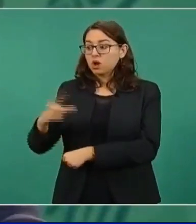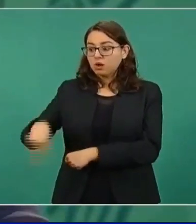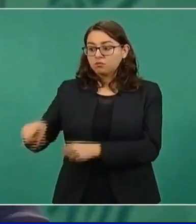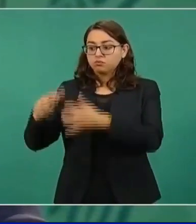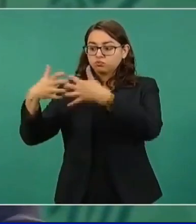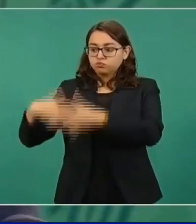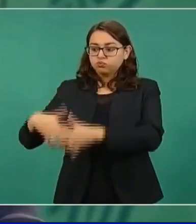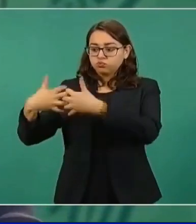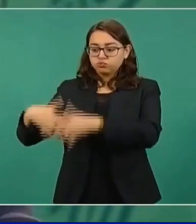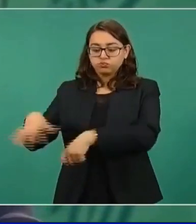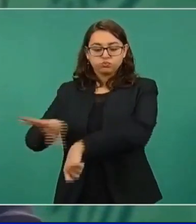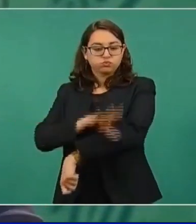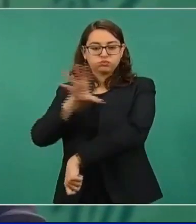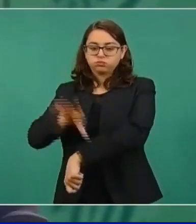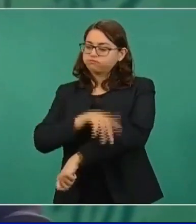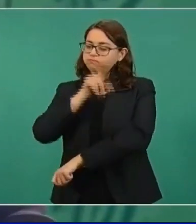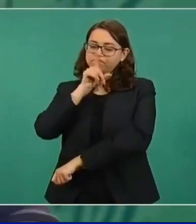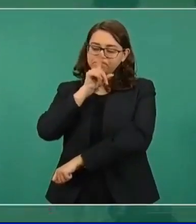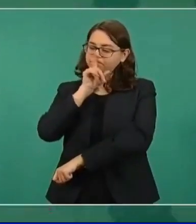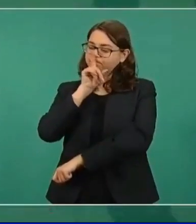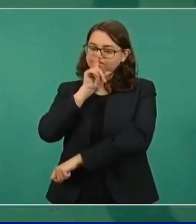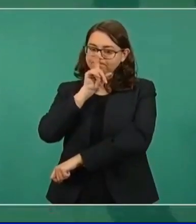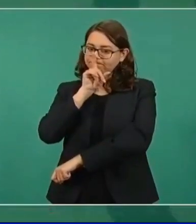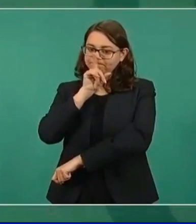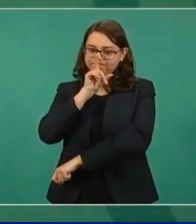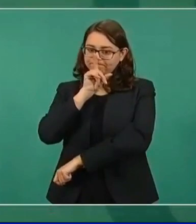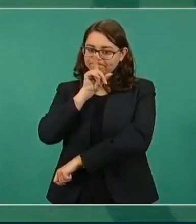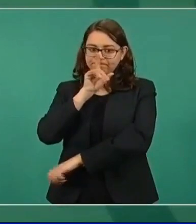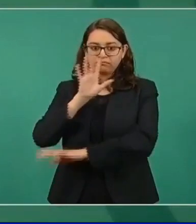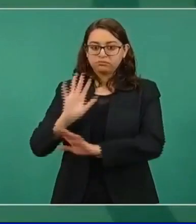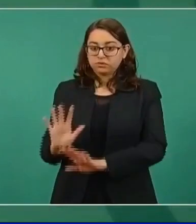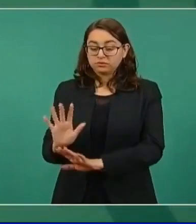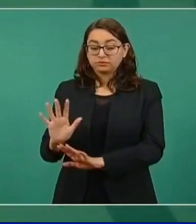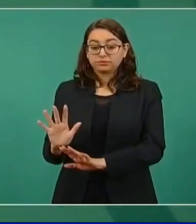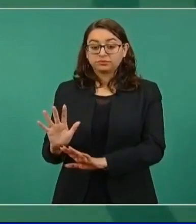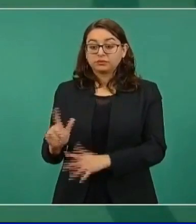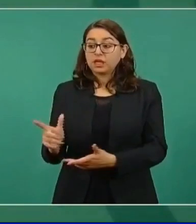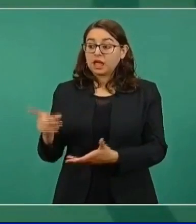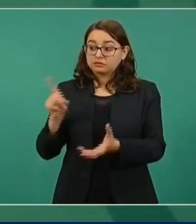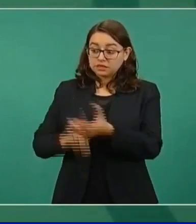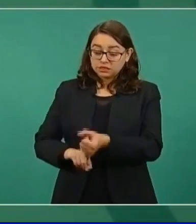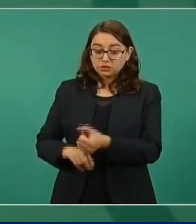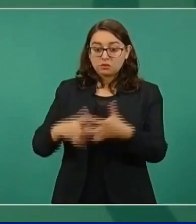generen energía eléctrica. Y si tienen 6 turbinas,